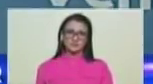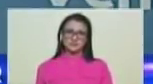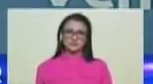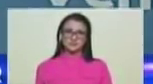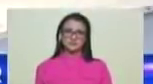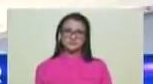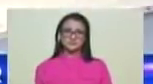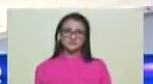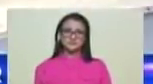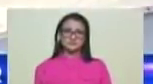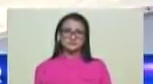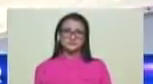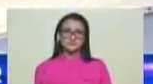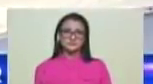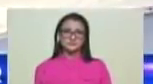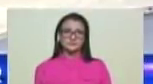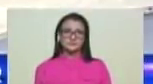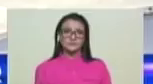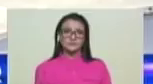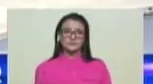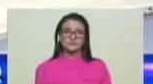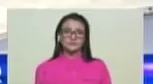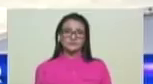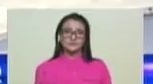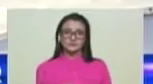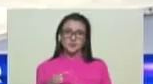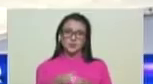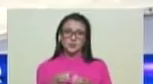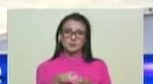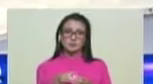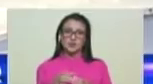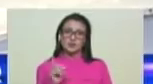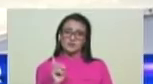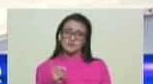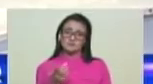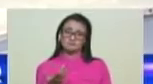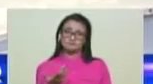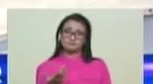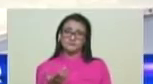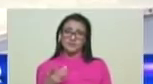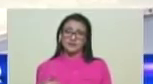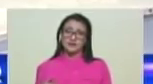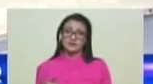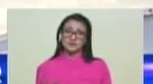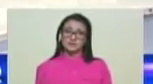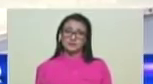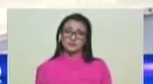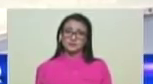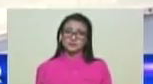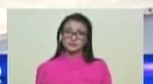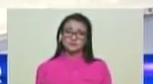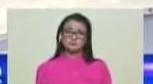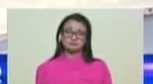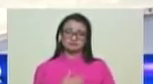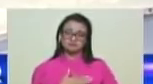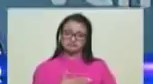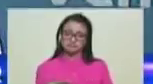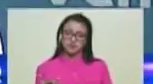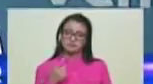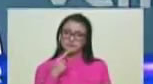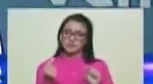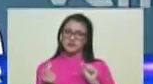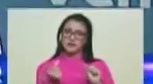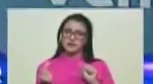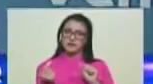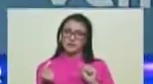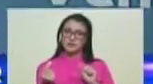que a ese grupo, que se pongan a derecho, que se pongan a derecho. Nosotros estamos dispuestos al diálogo,